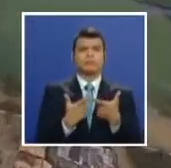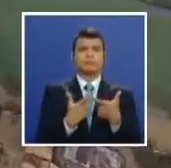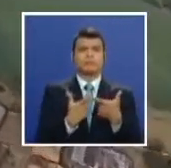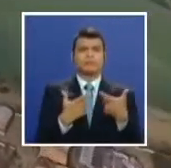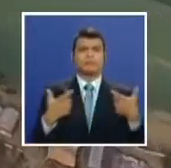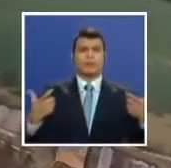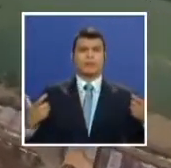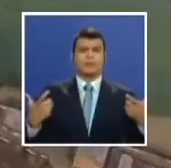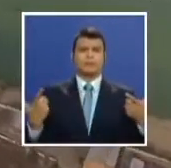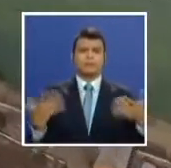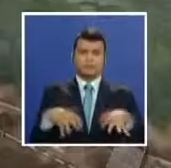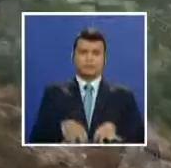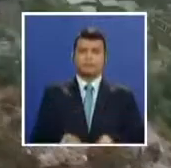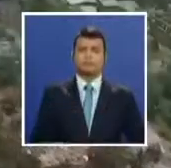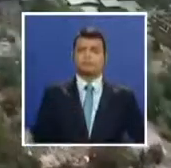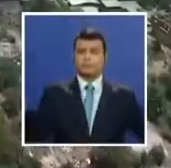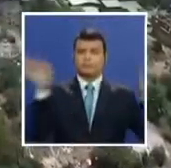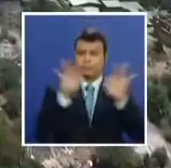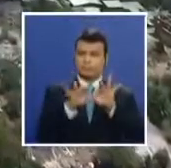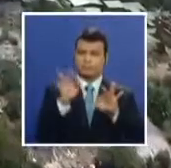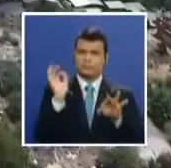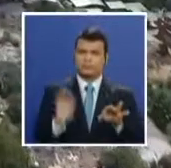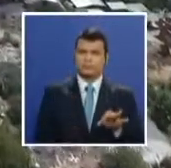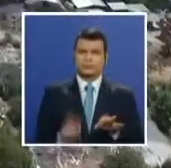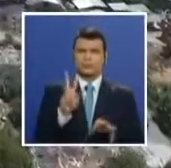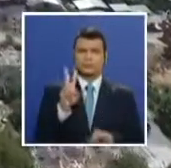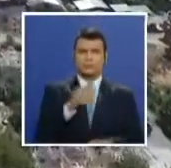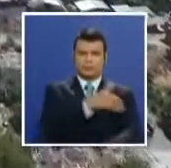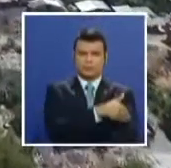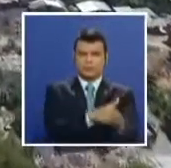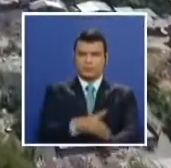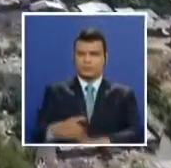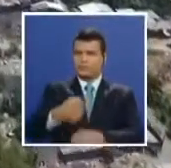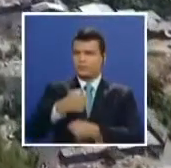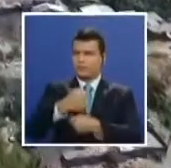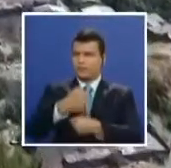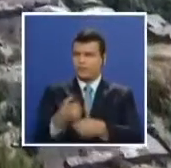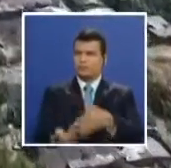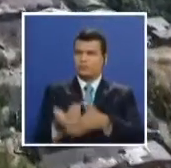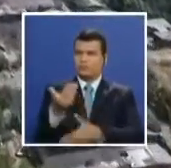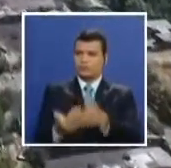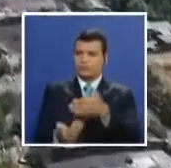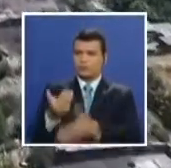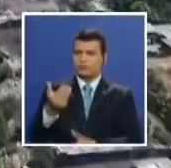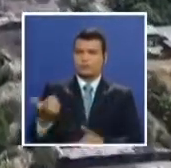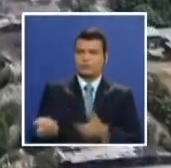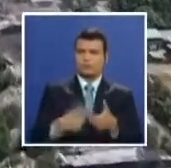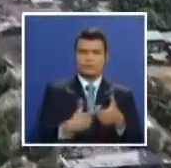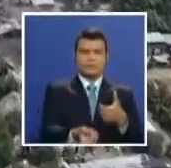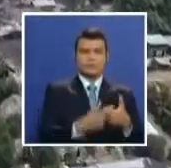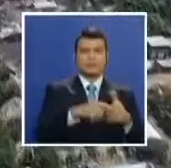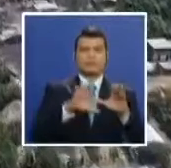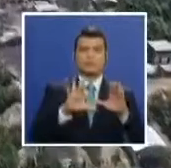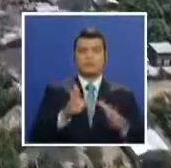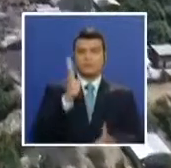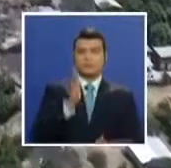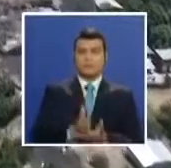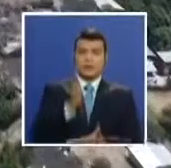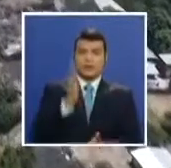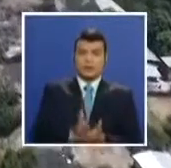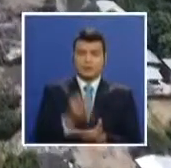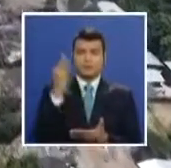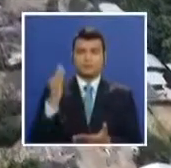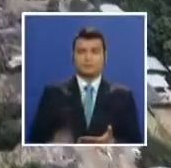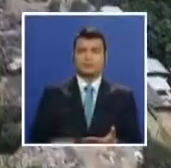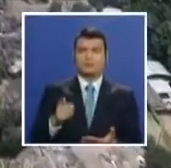muy importante genera por lo menos 2 millones de empleos de manera directa e indirecta y es la panela uno de los